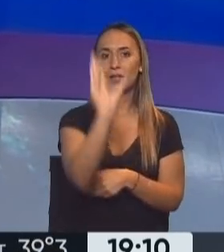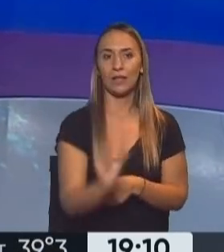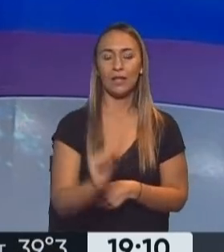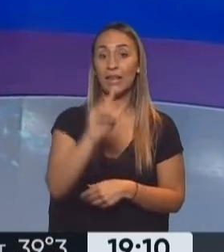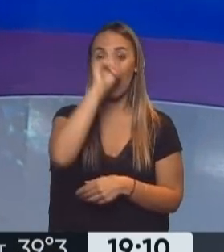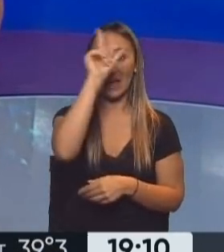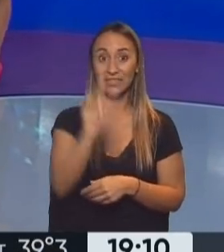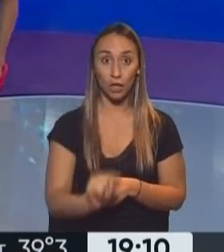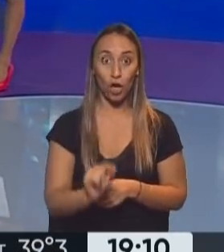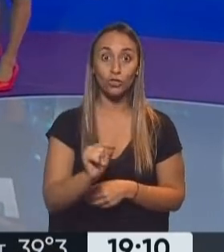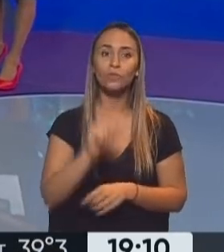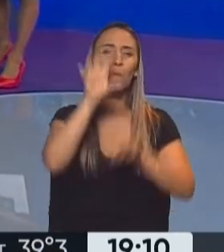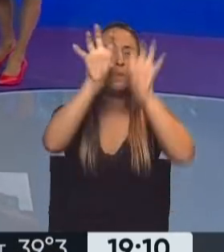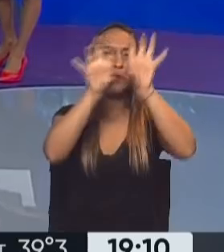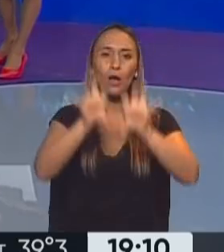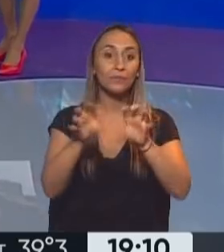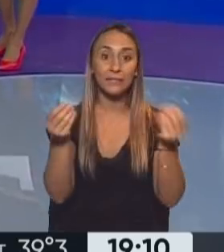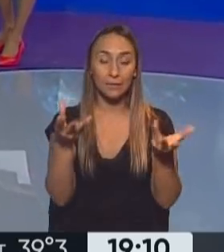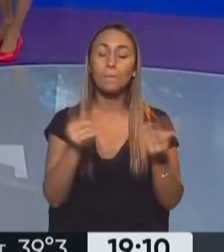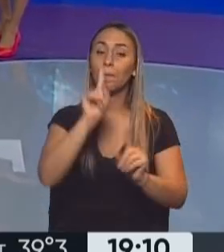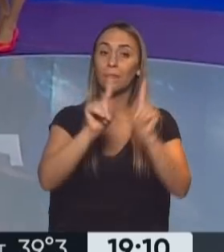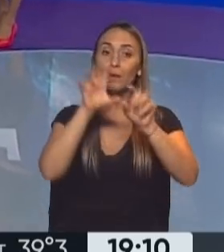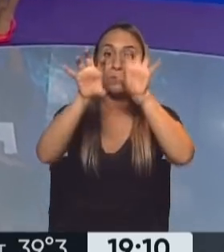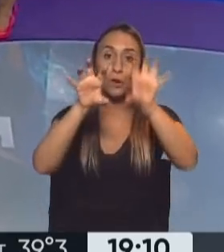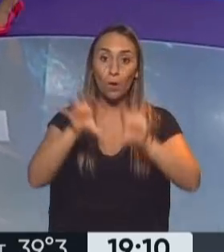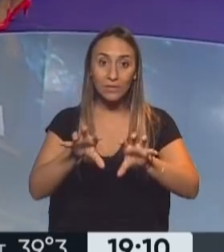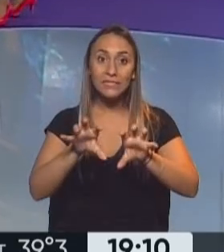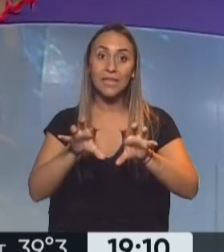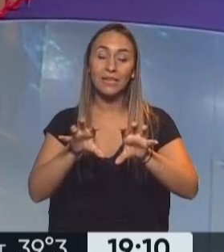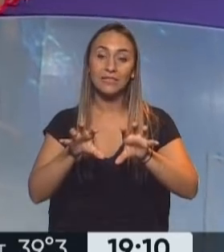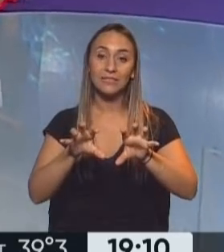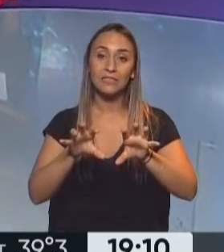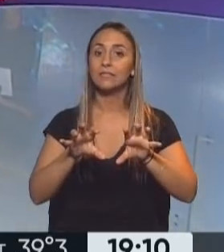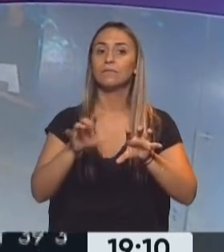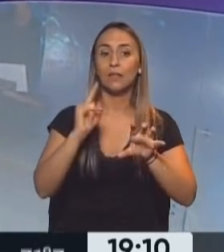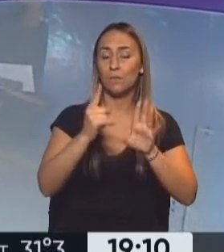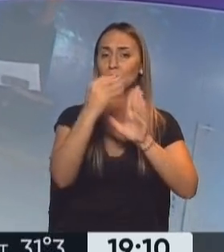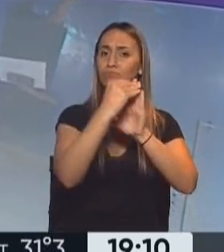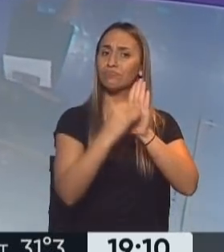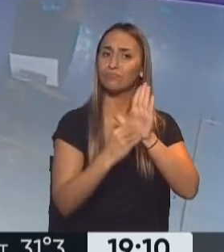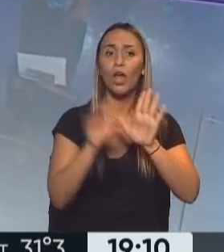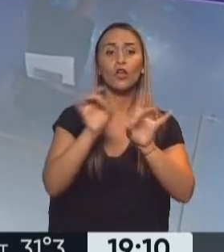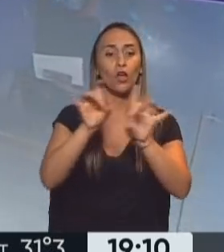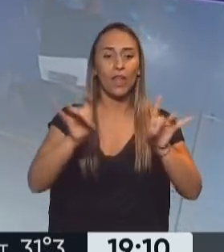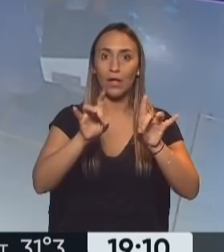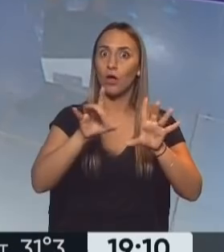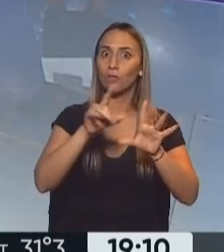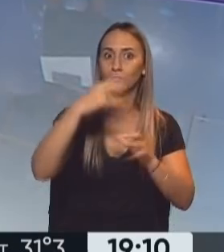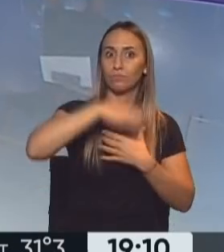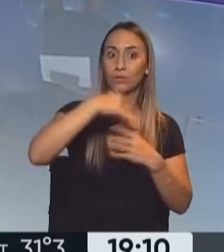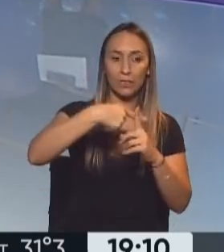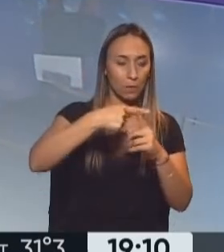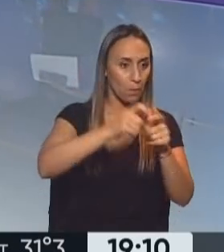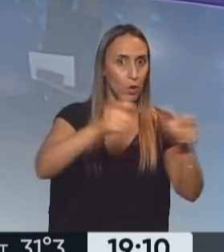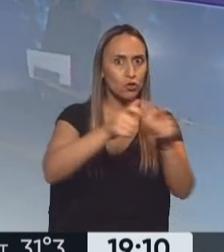a nivel país, porque hay provincias que presentan informes sobre contagios que tienen registros más altos. No vamos a tomar